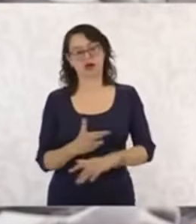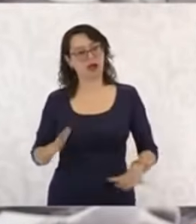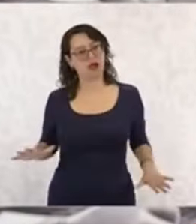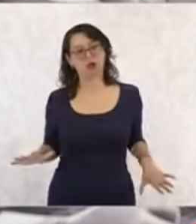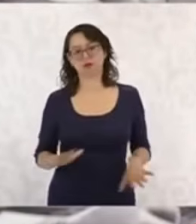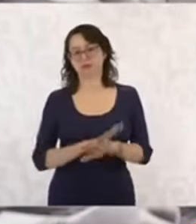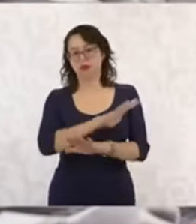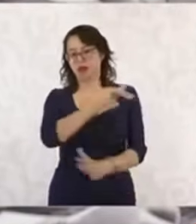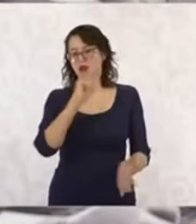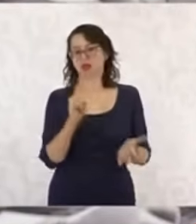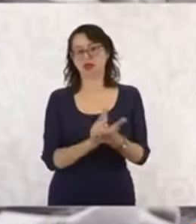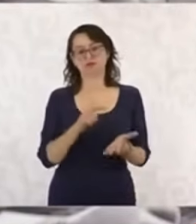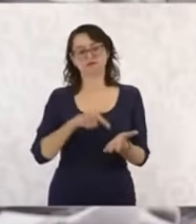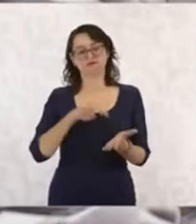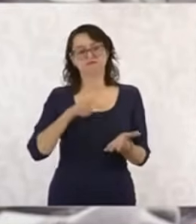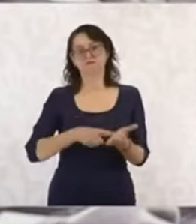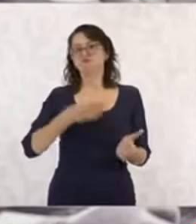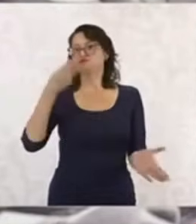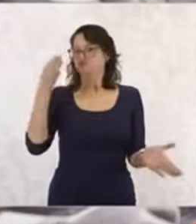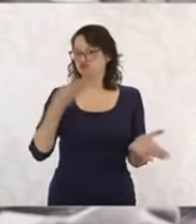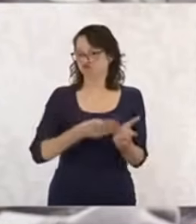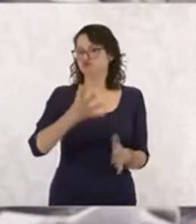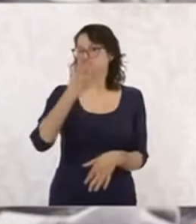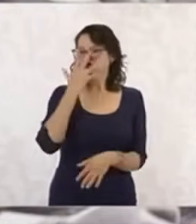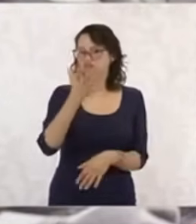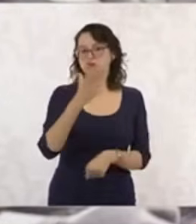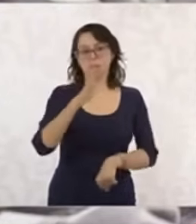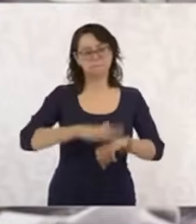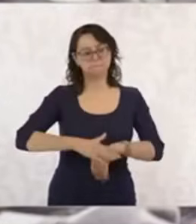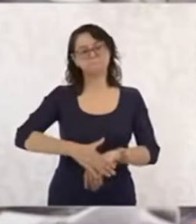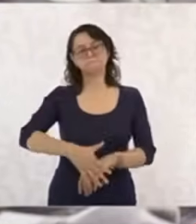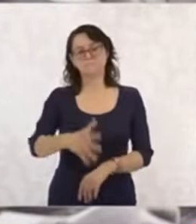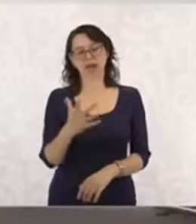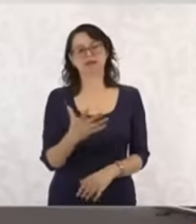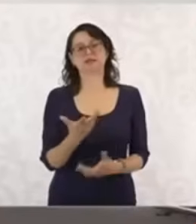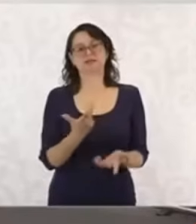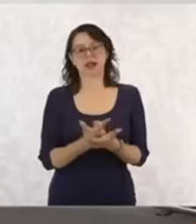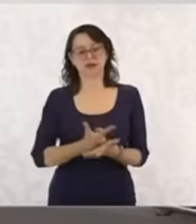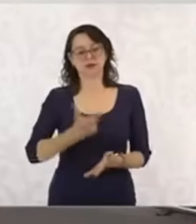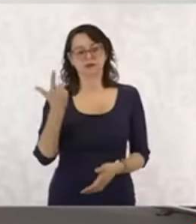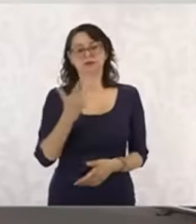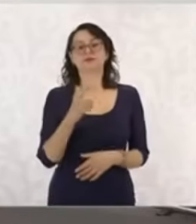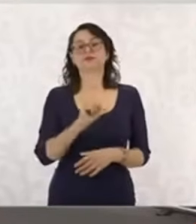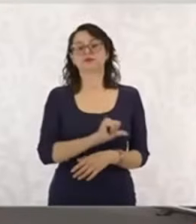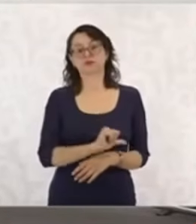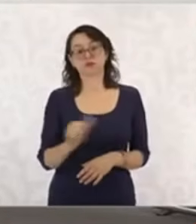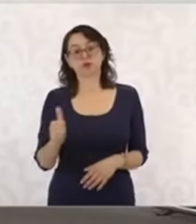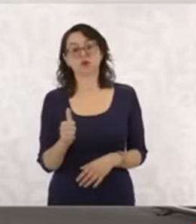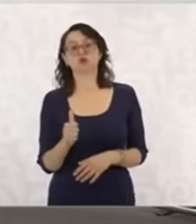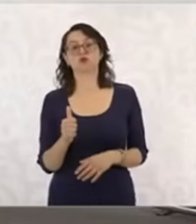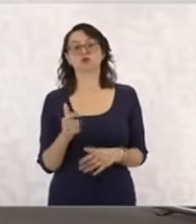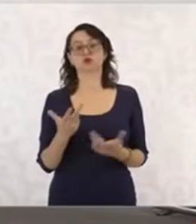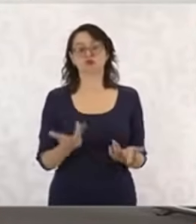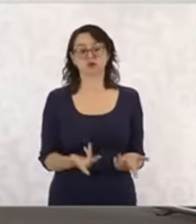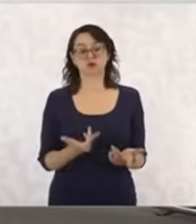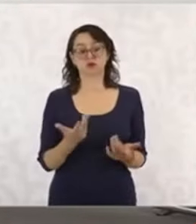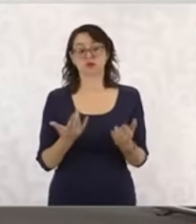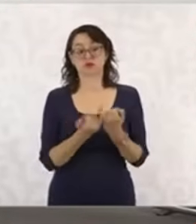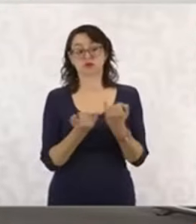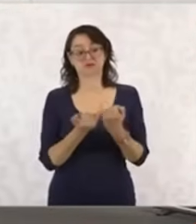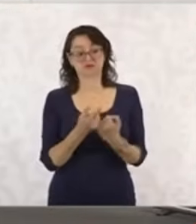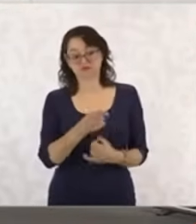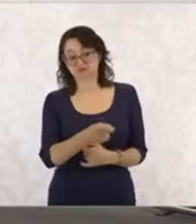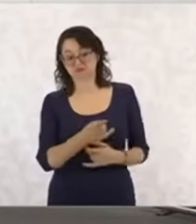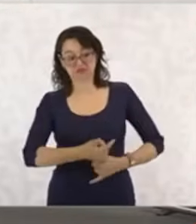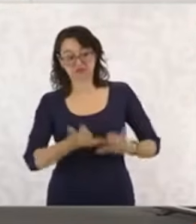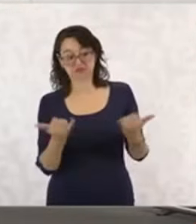puedan incrementar las sanciones, que se puedan incrementar las penas, incluso llegar en algunos casos hasta la extinción de dominio, cuando